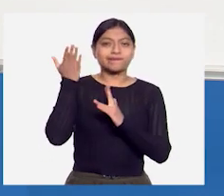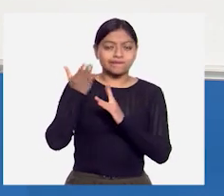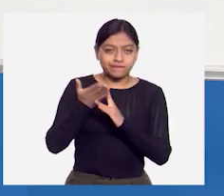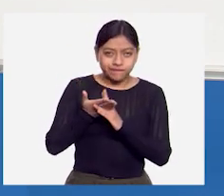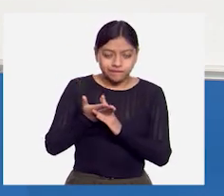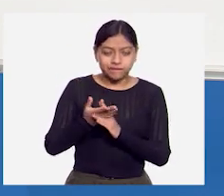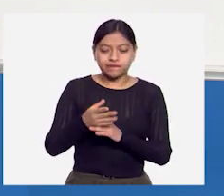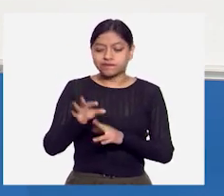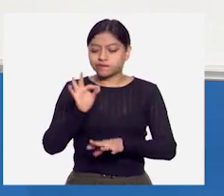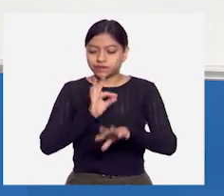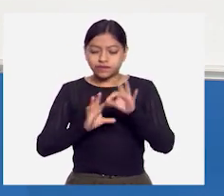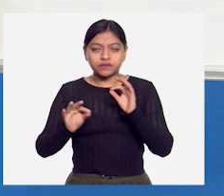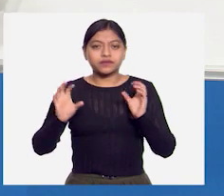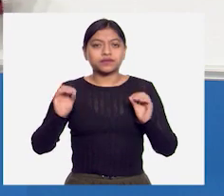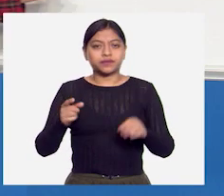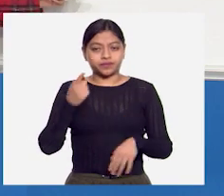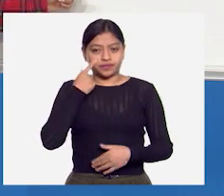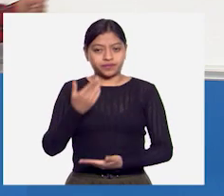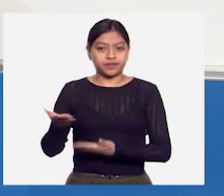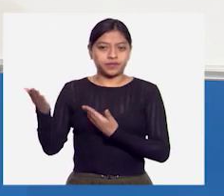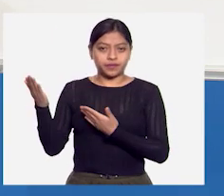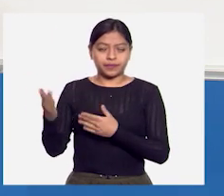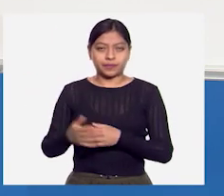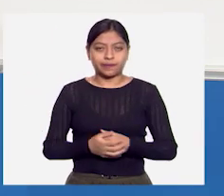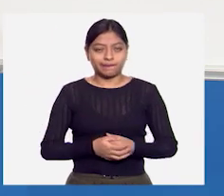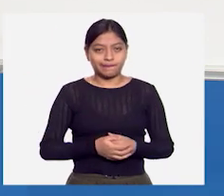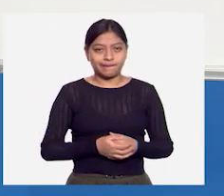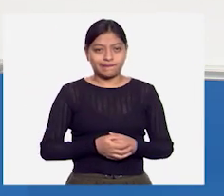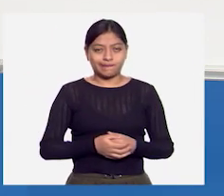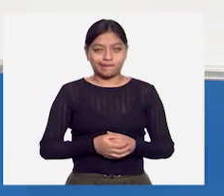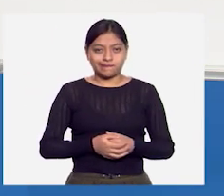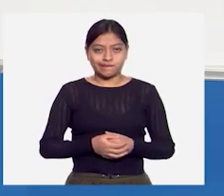o espacio que tenemos. Ya las tenemos aquí.